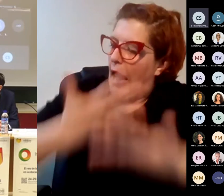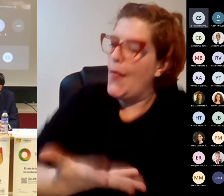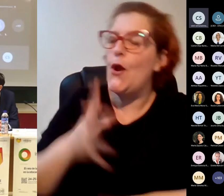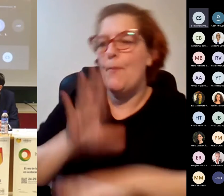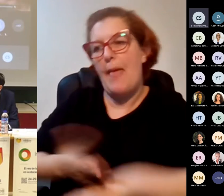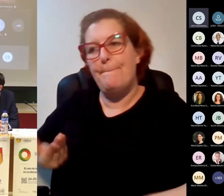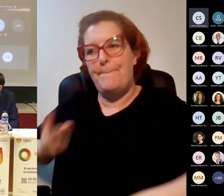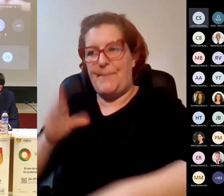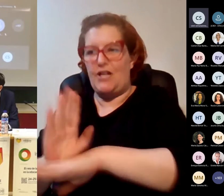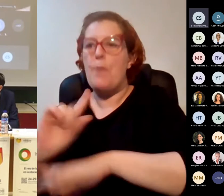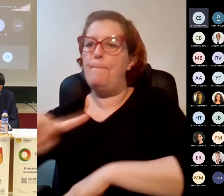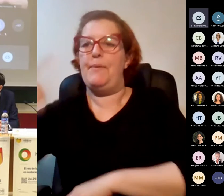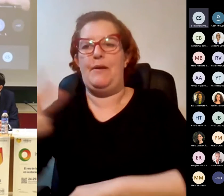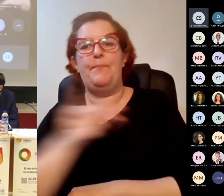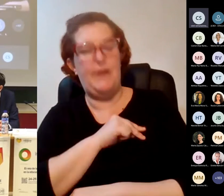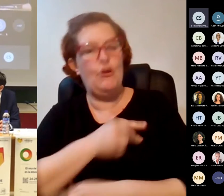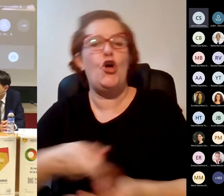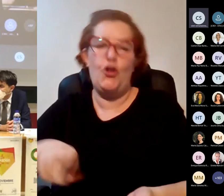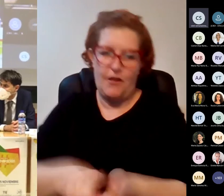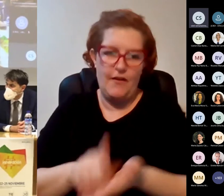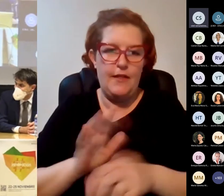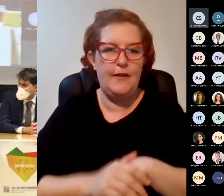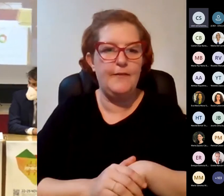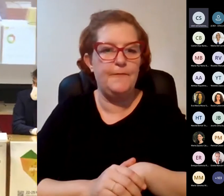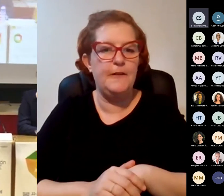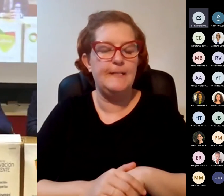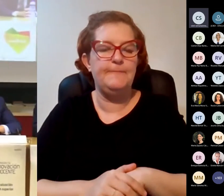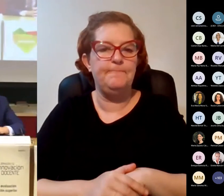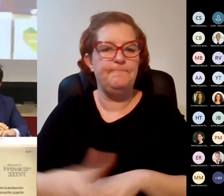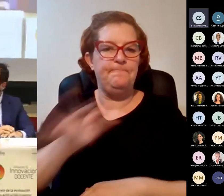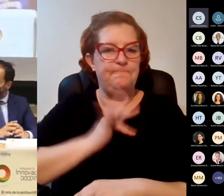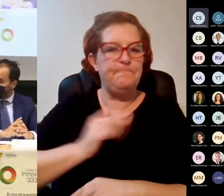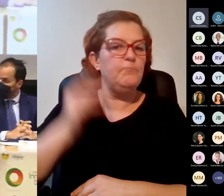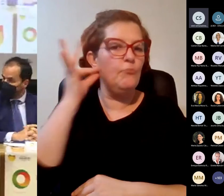favor al agradecer